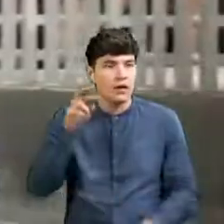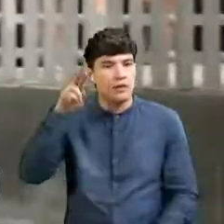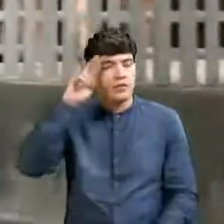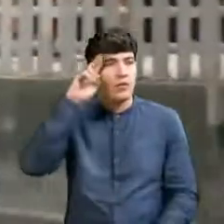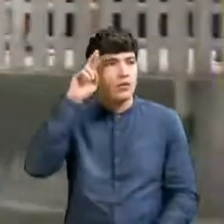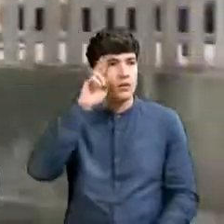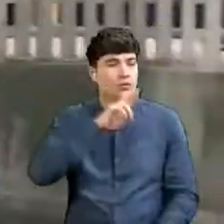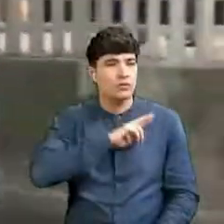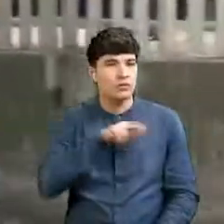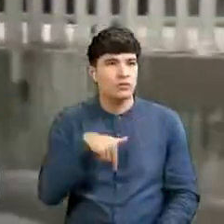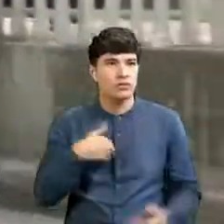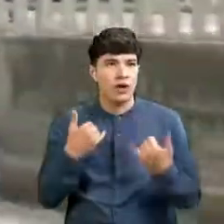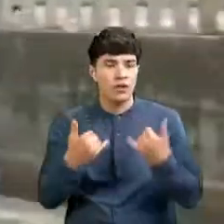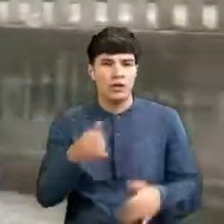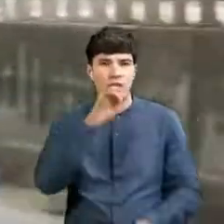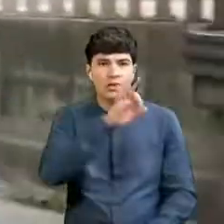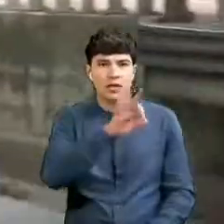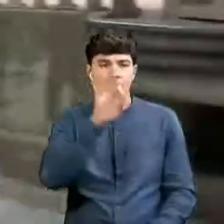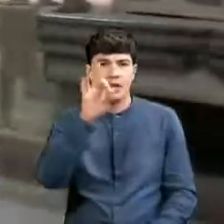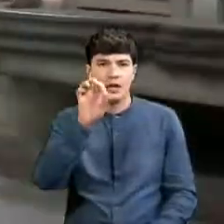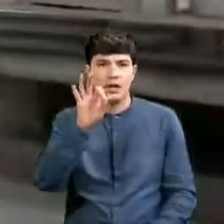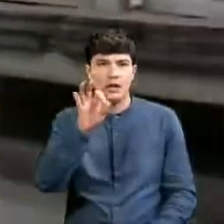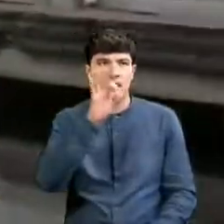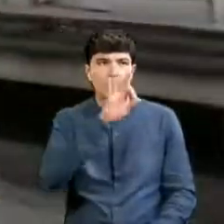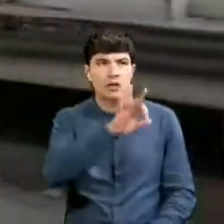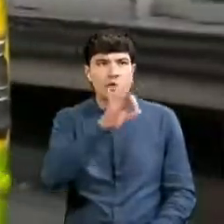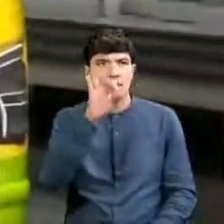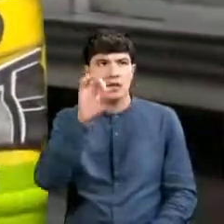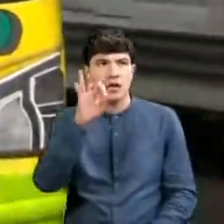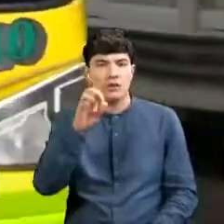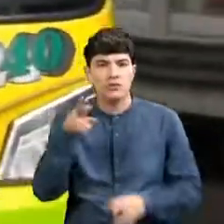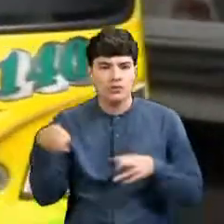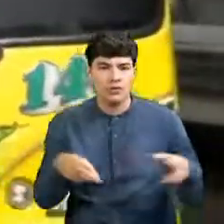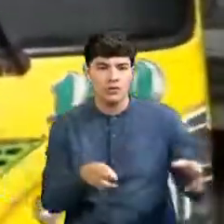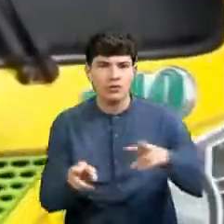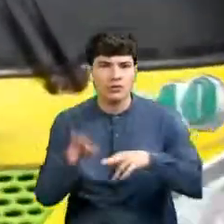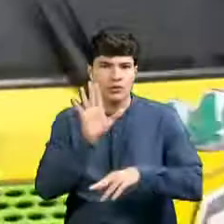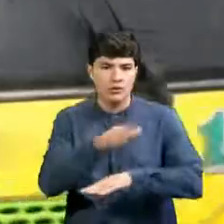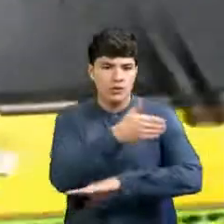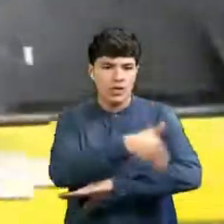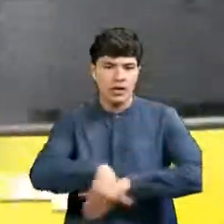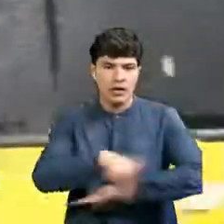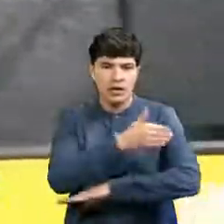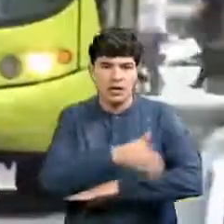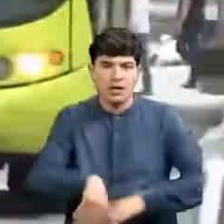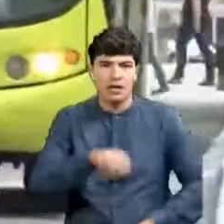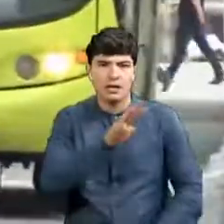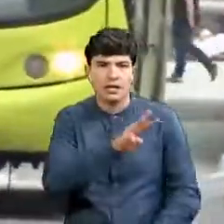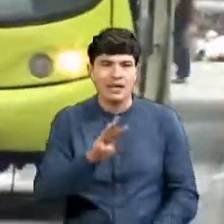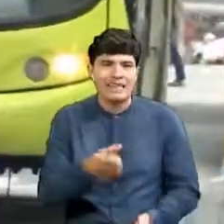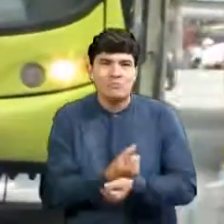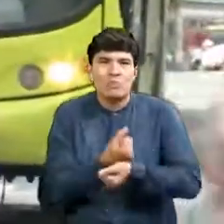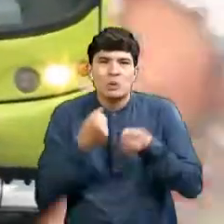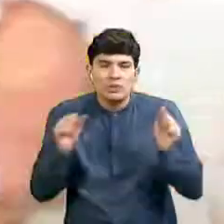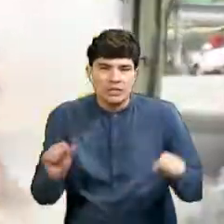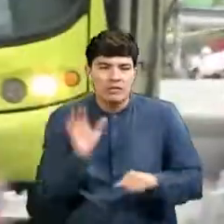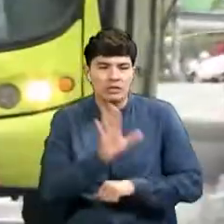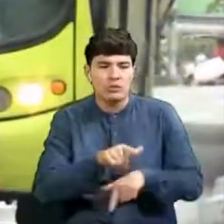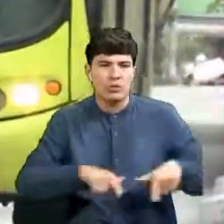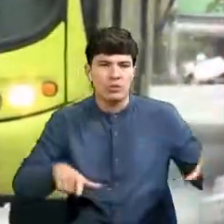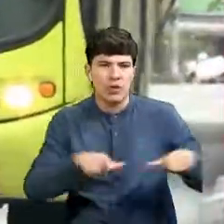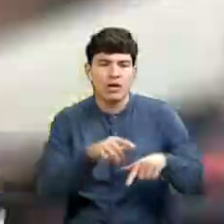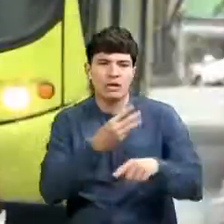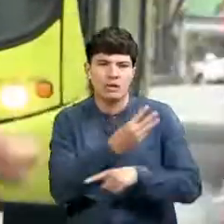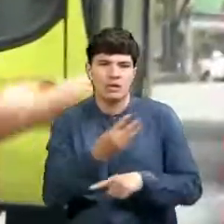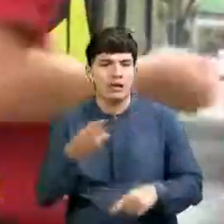tenemos 38 rutas por la carrera 33 que es imposible andar por la 30 y que estas medidas buscan